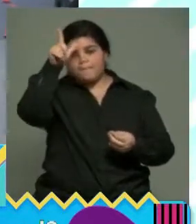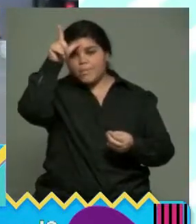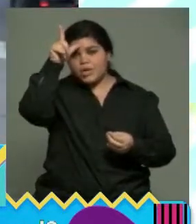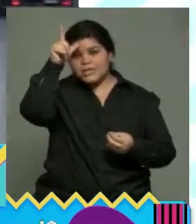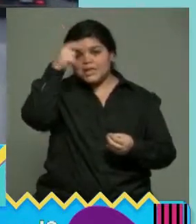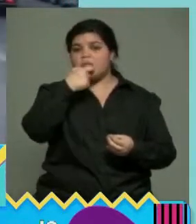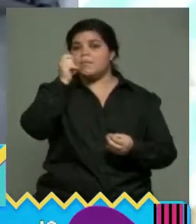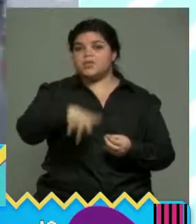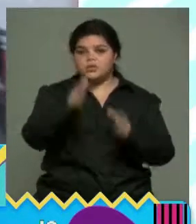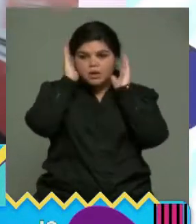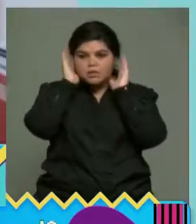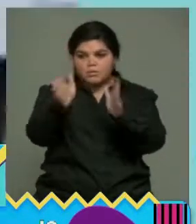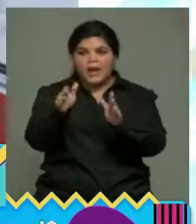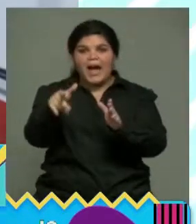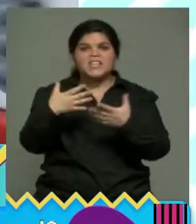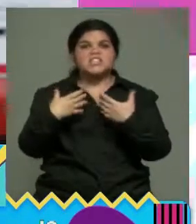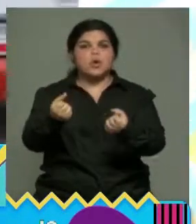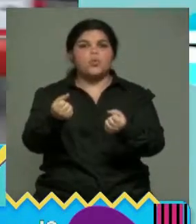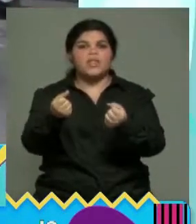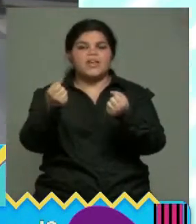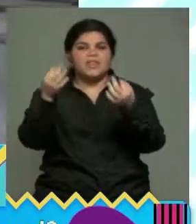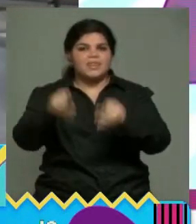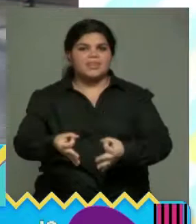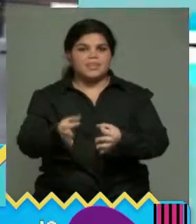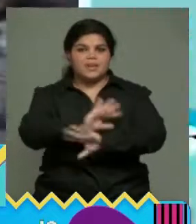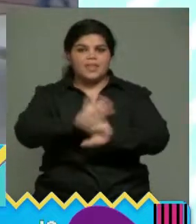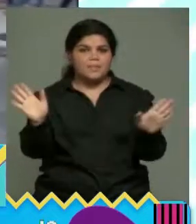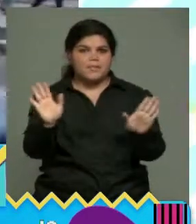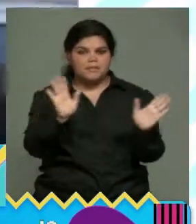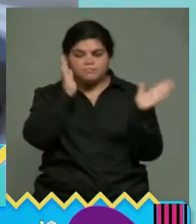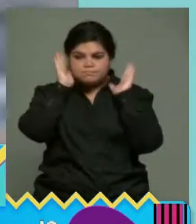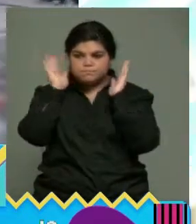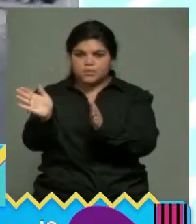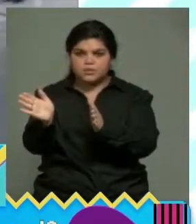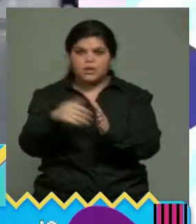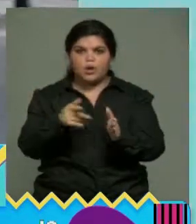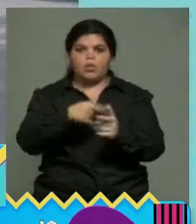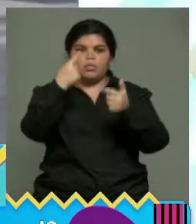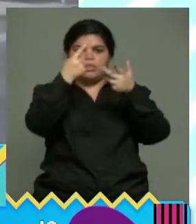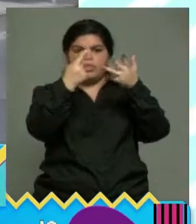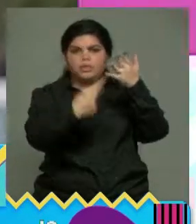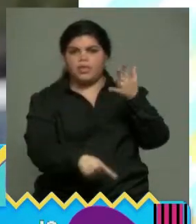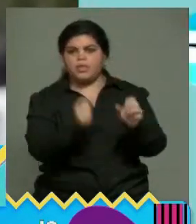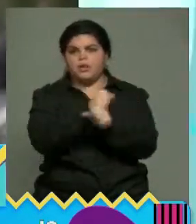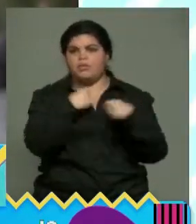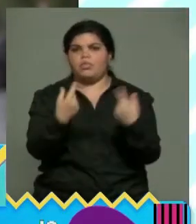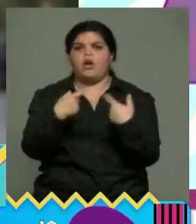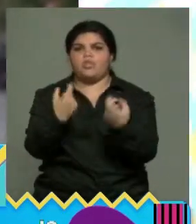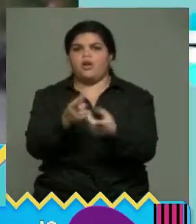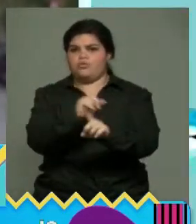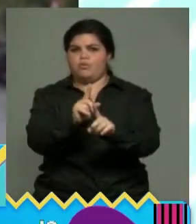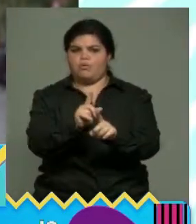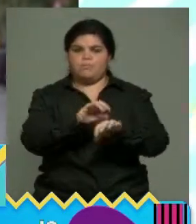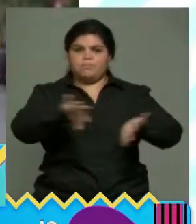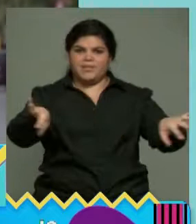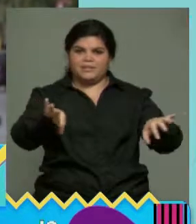específico, claro, que es la seguridad, que cada vez hacen falta más esfuerzo para mantener la seguridad. Que entonces, en